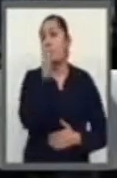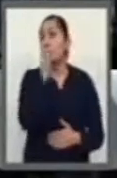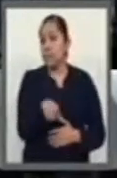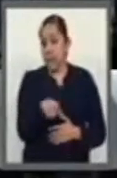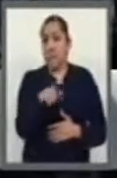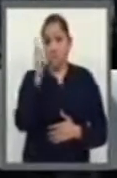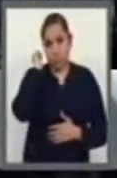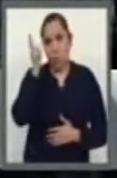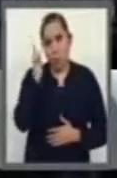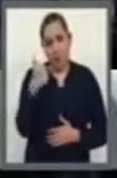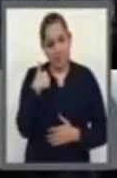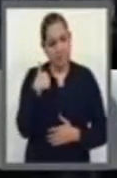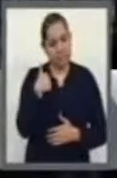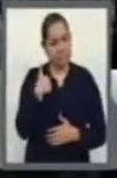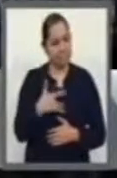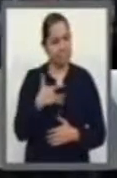espero, así lo supongo,